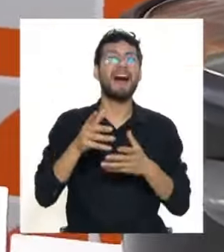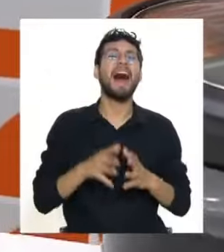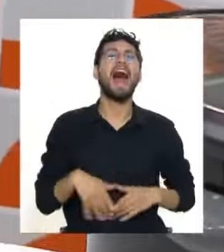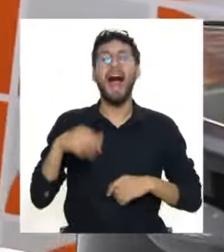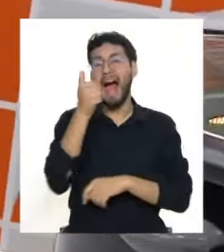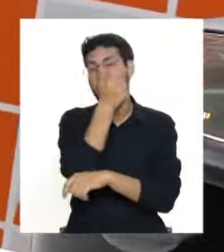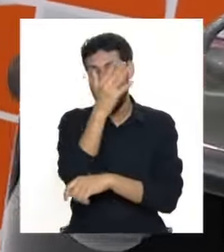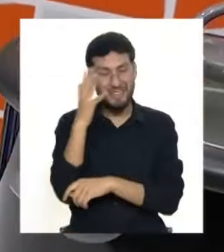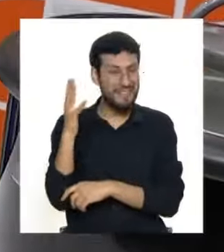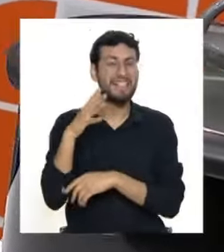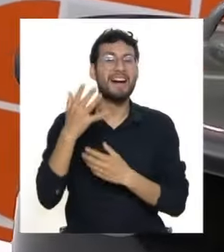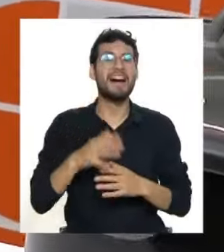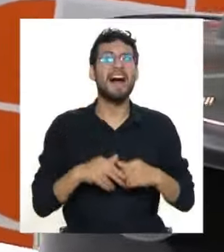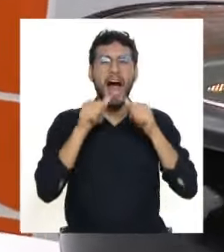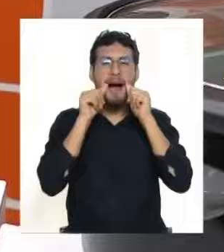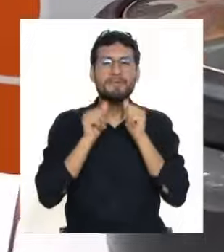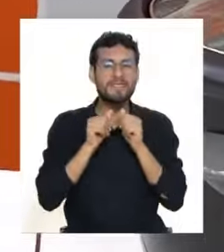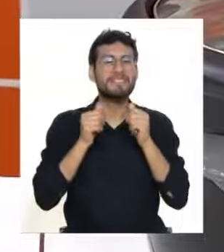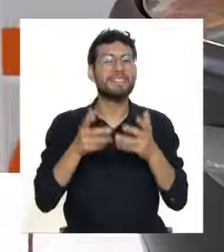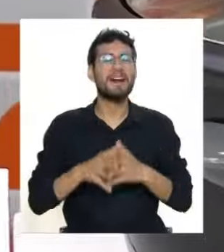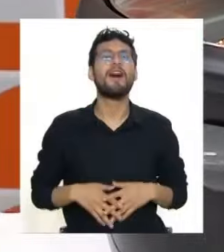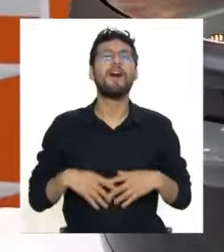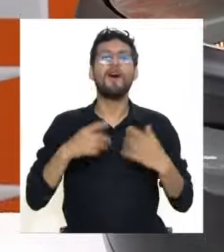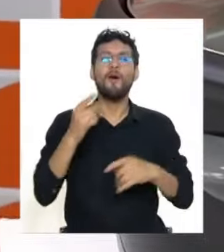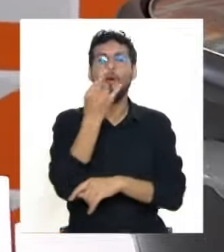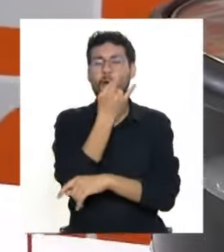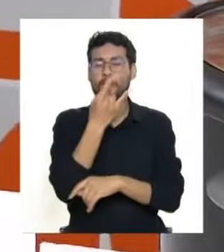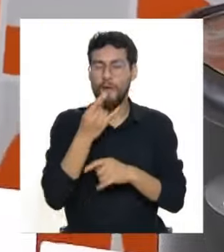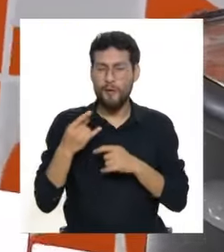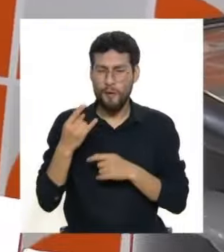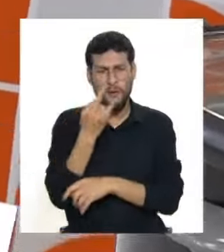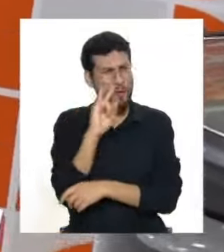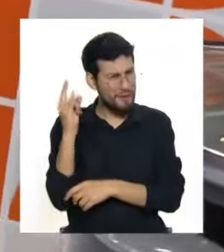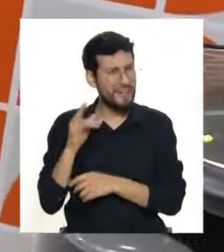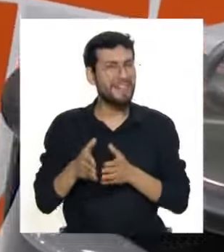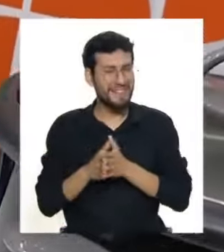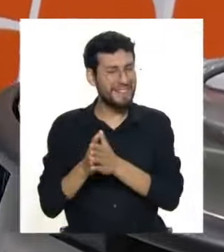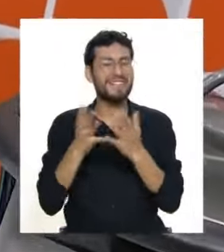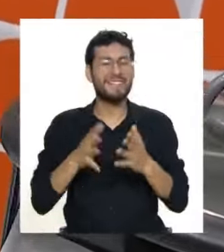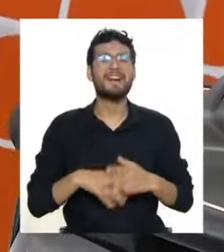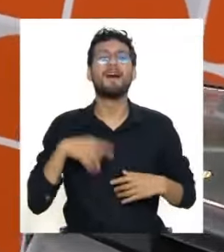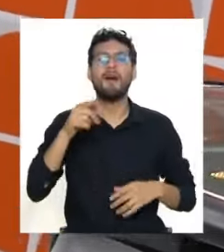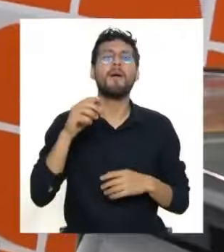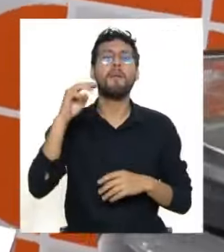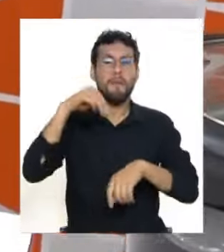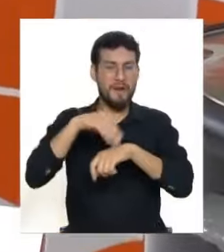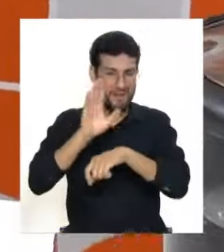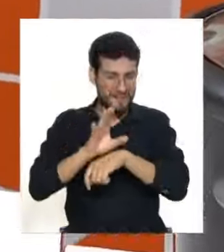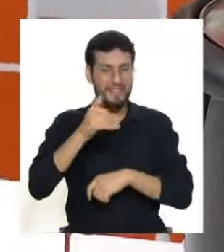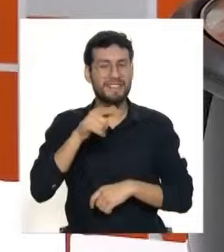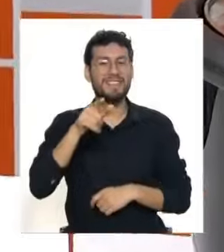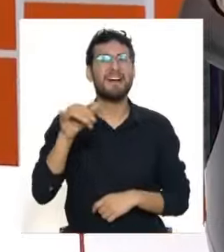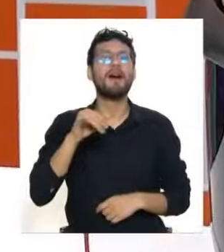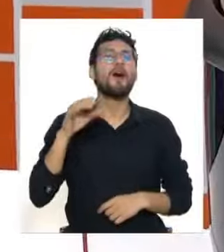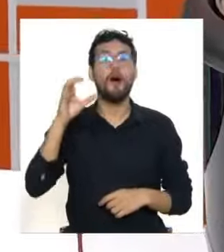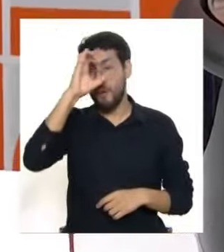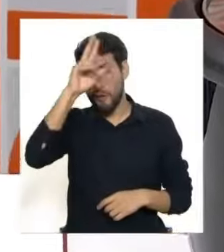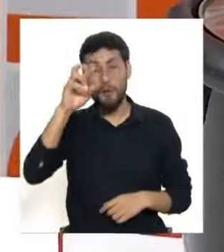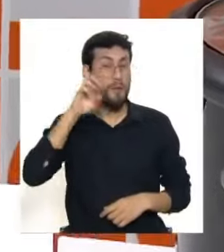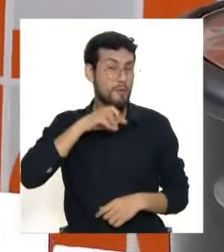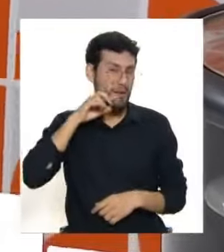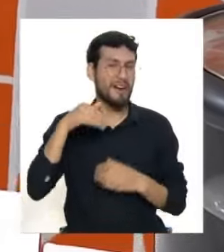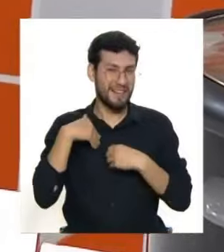San Martín, Ucayali, también Madre de Dios, Cusco y Puno también tienen Amazonía, así que